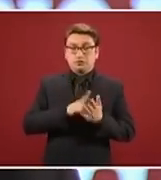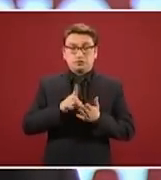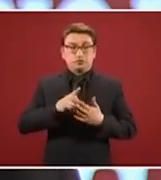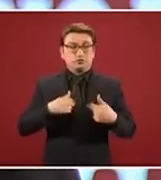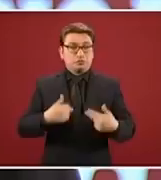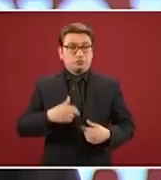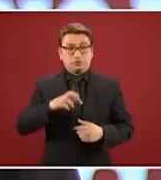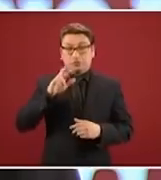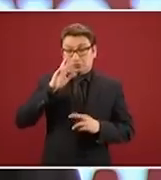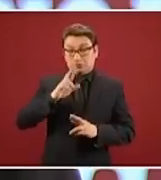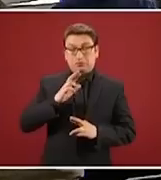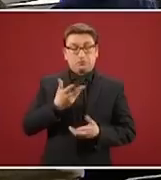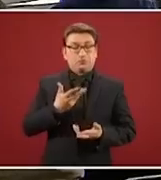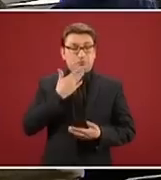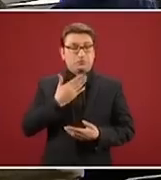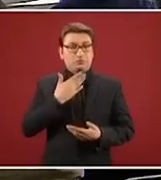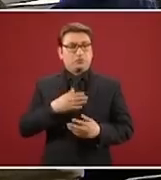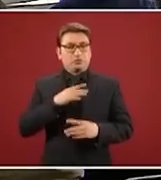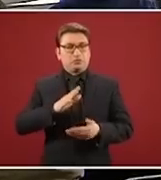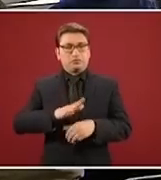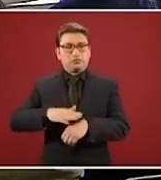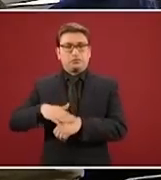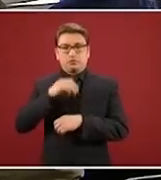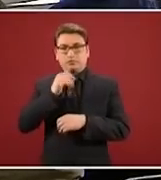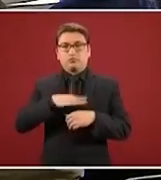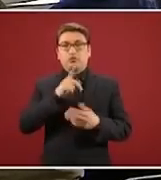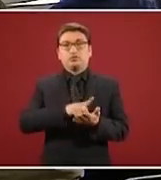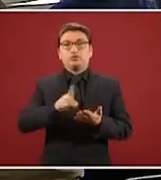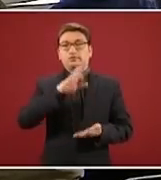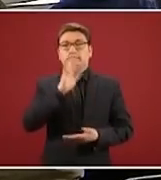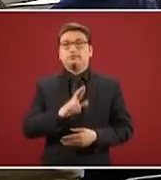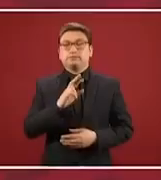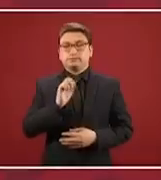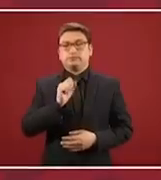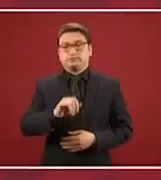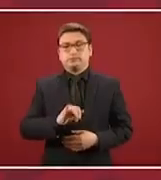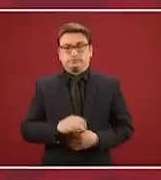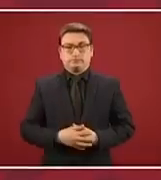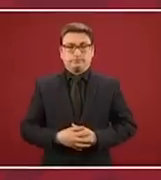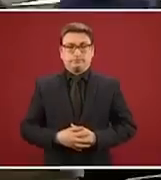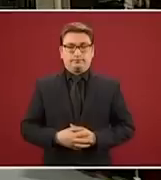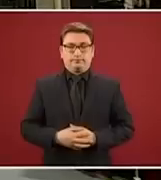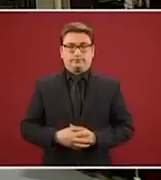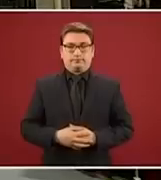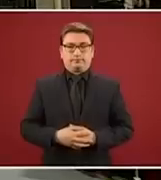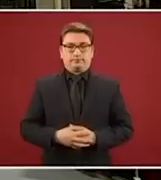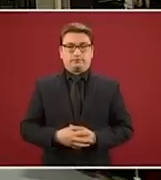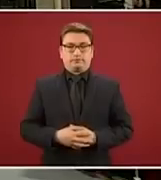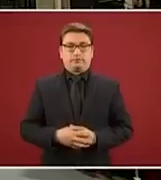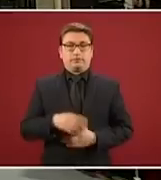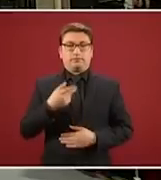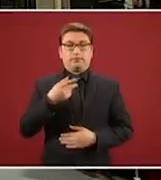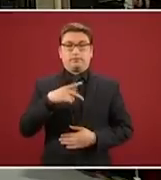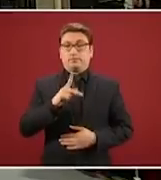nacional pues porque se están respetando los derechos bueno pero hay una profusa cantidad de